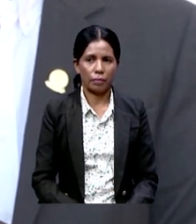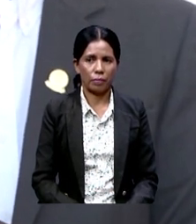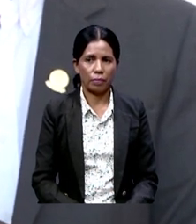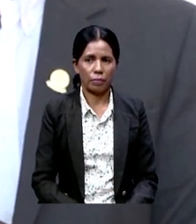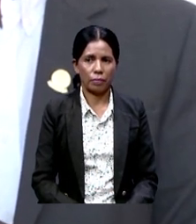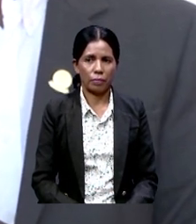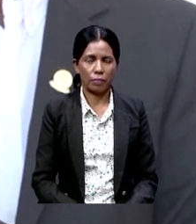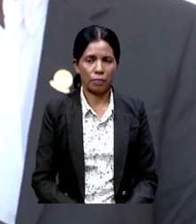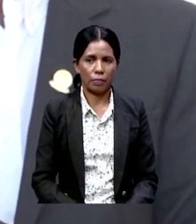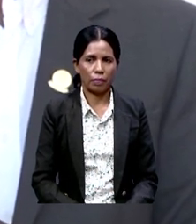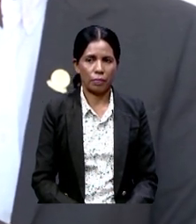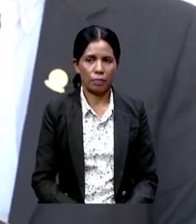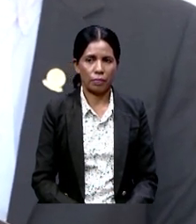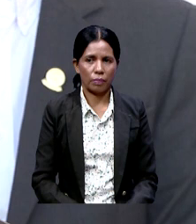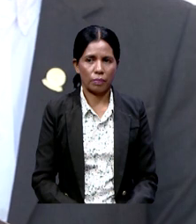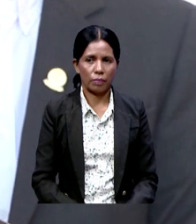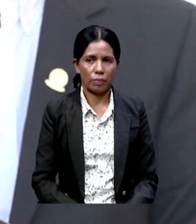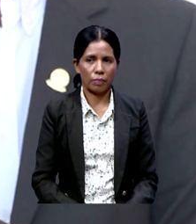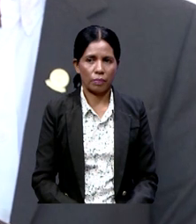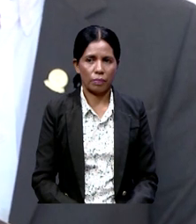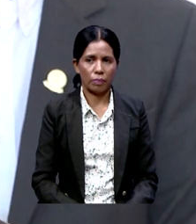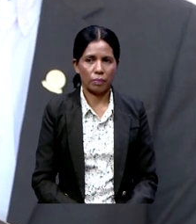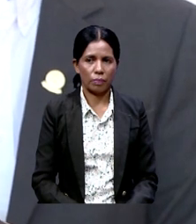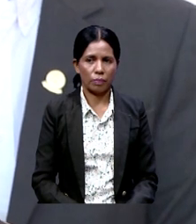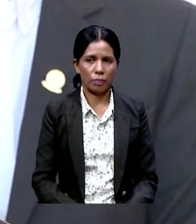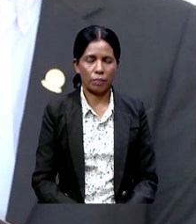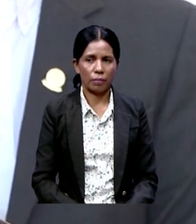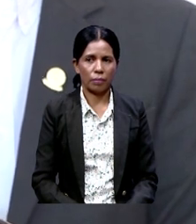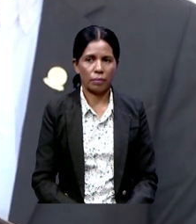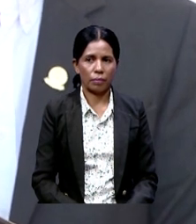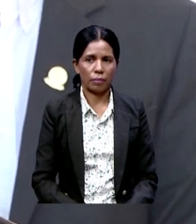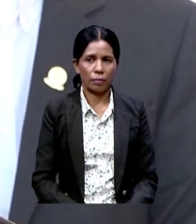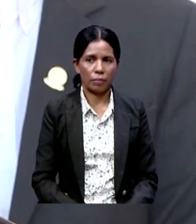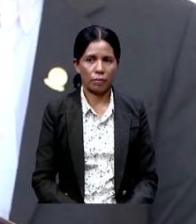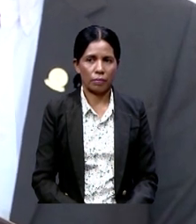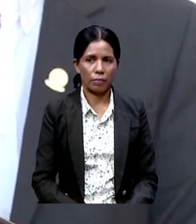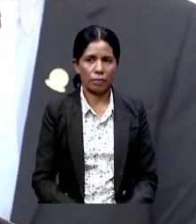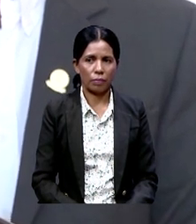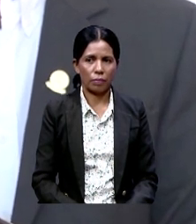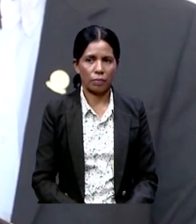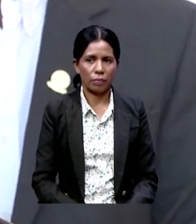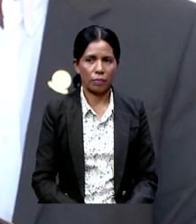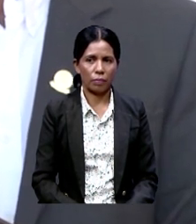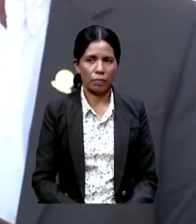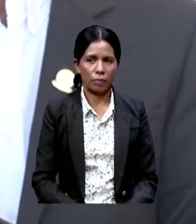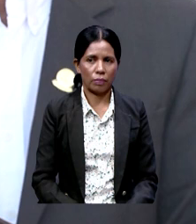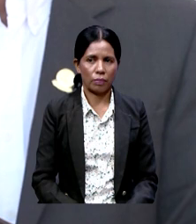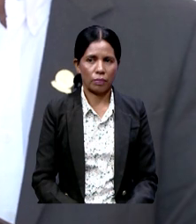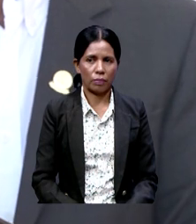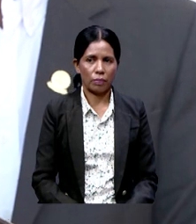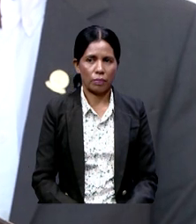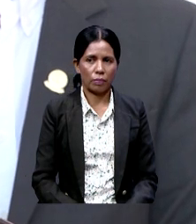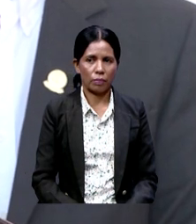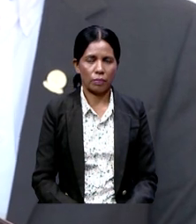país, tengan mejores condiciones y mejores conocimientos para brindar la información clara,